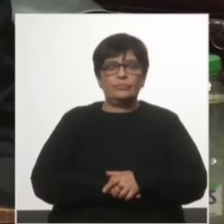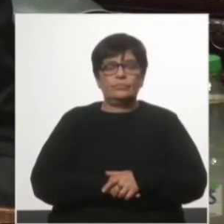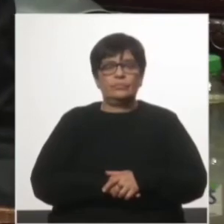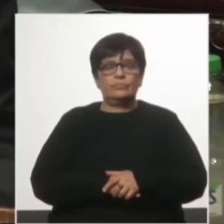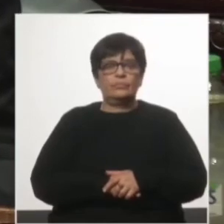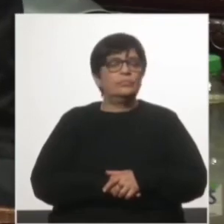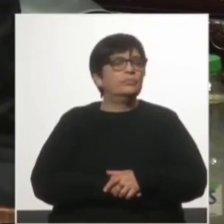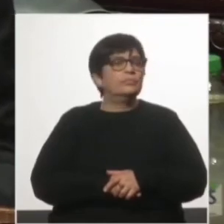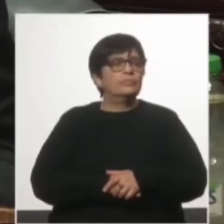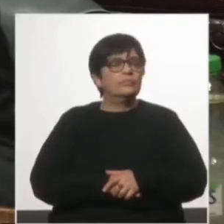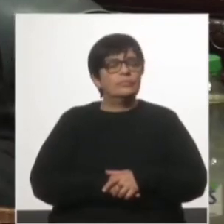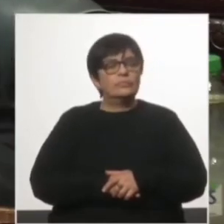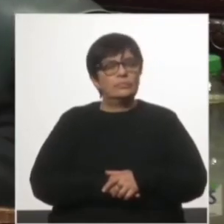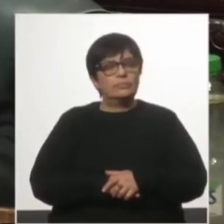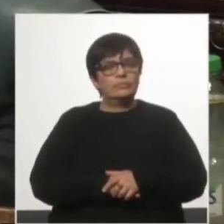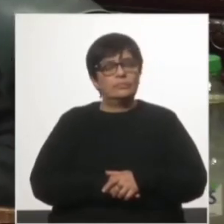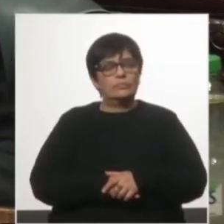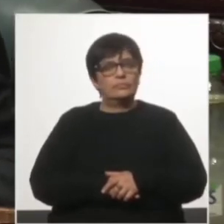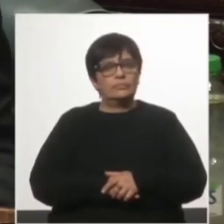Decía